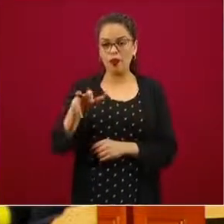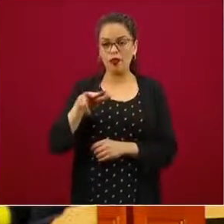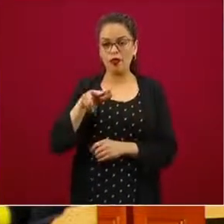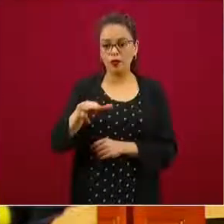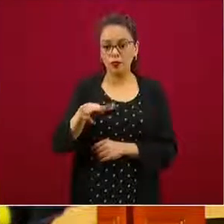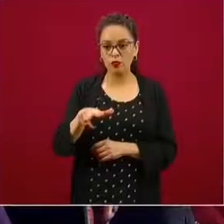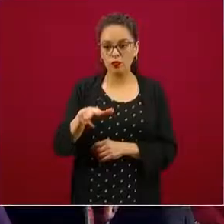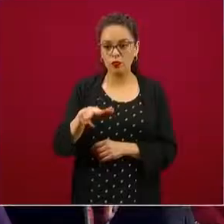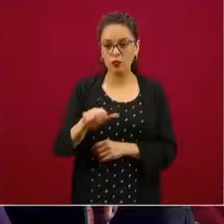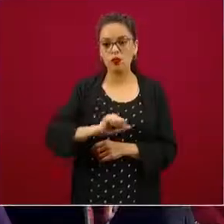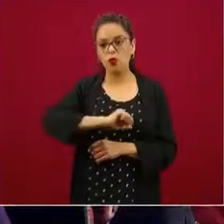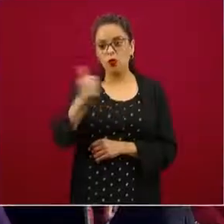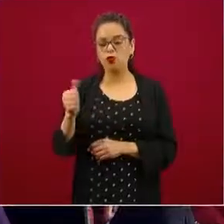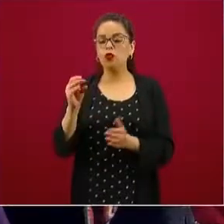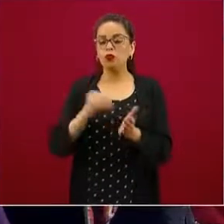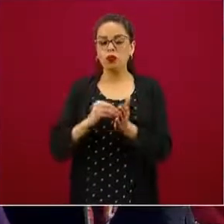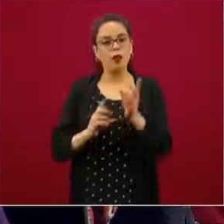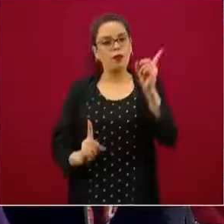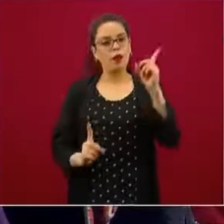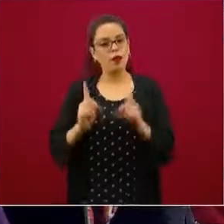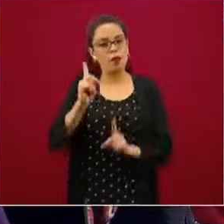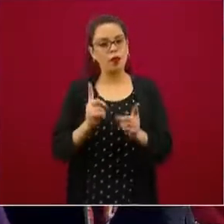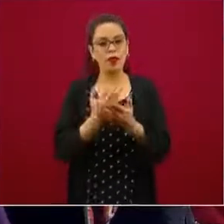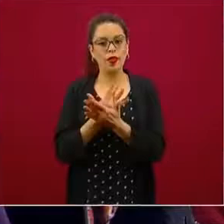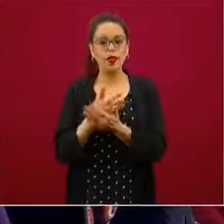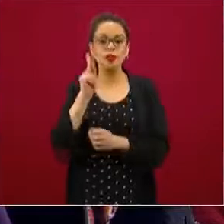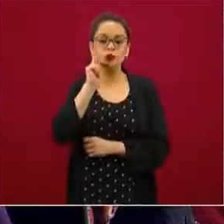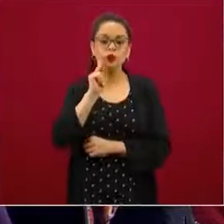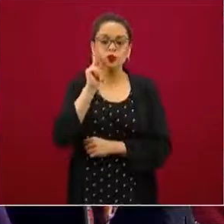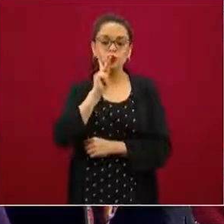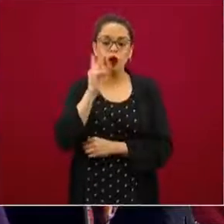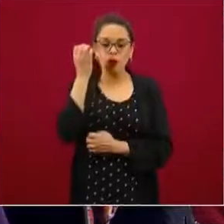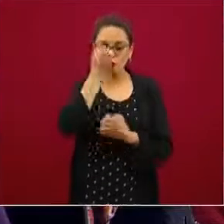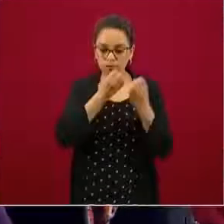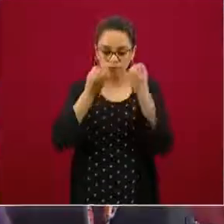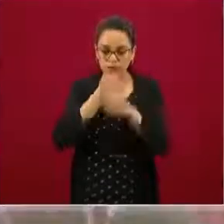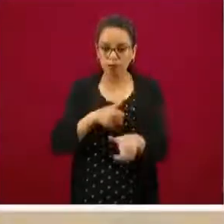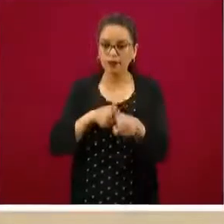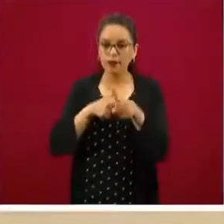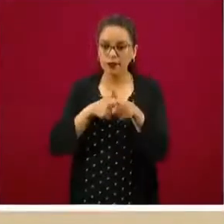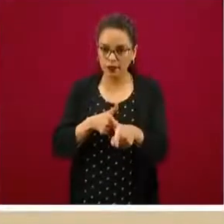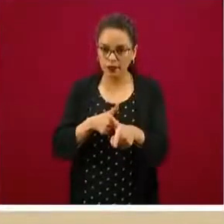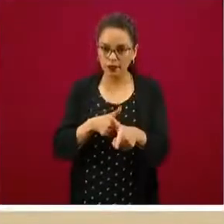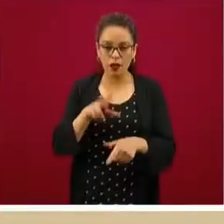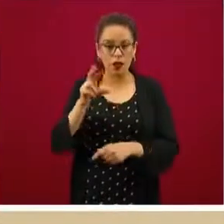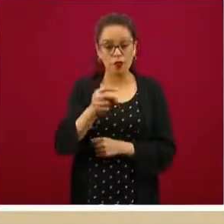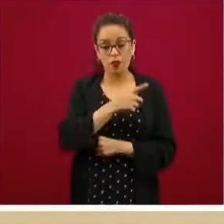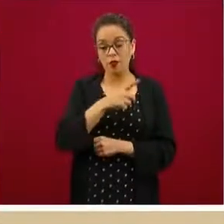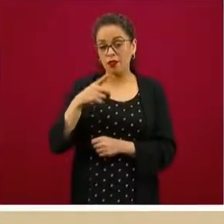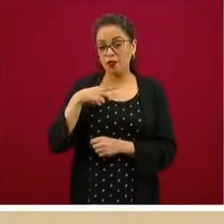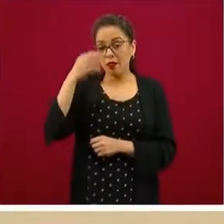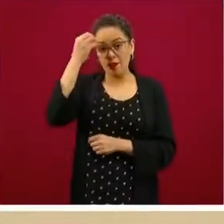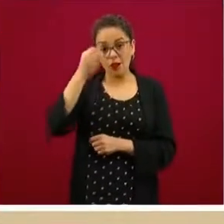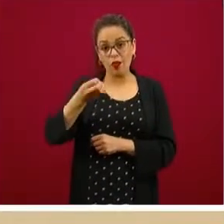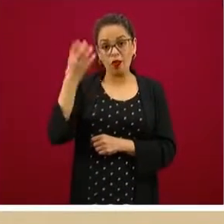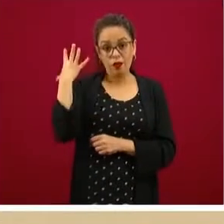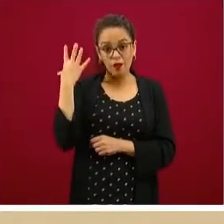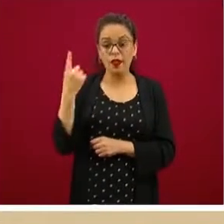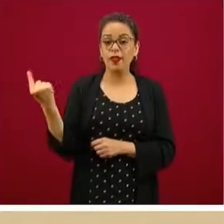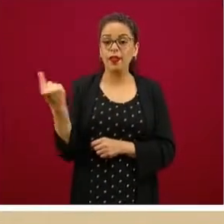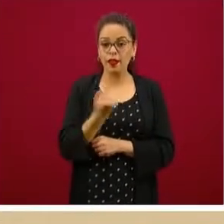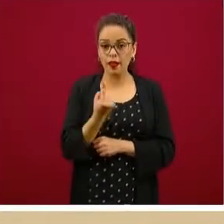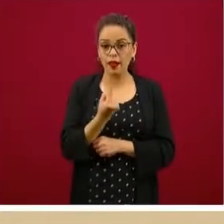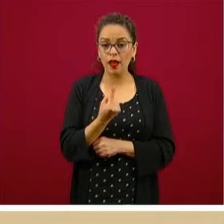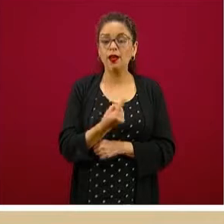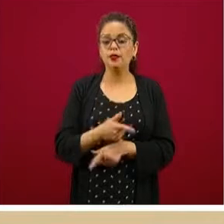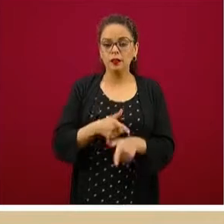todavía en una etapa de sospechosas, quiere decir que están en estudio y, nunca hay que olvidarlo, estamos también con los